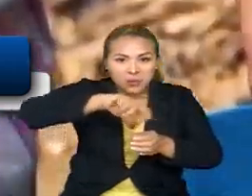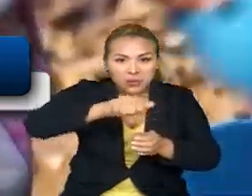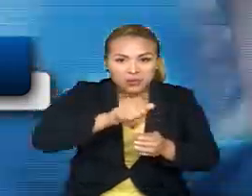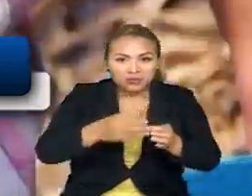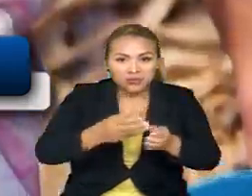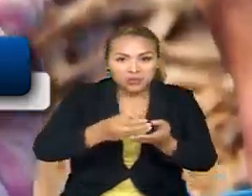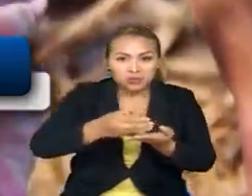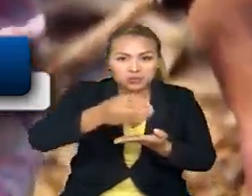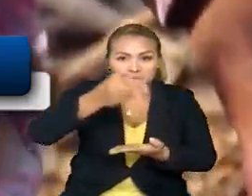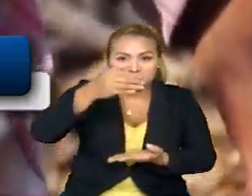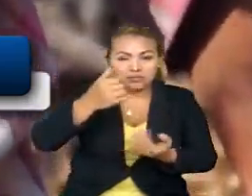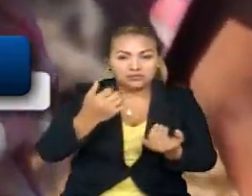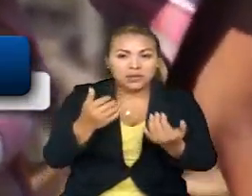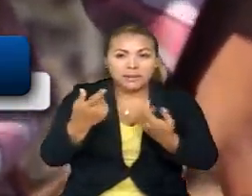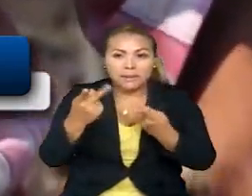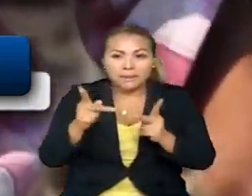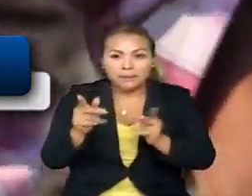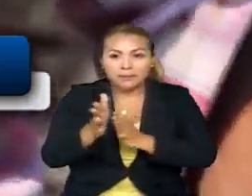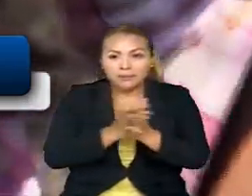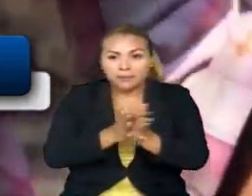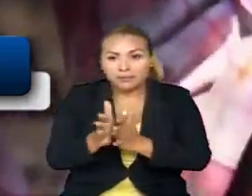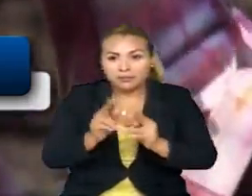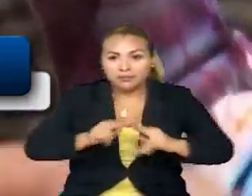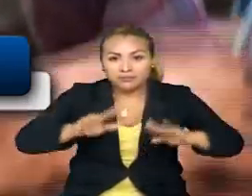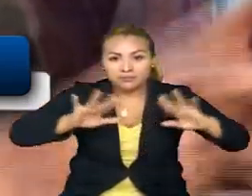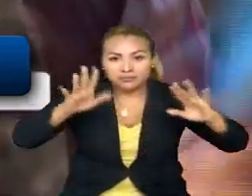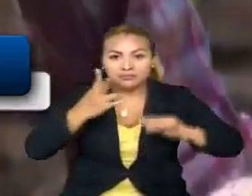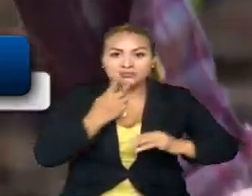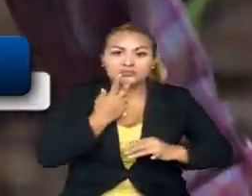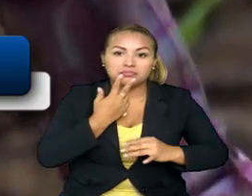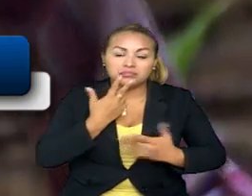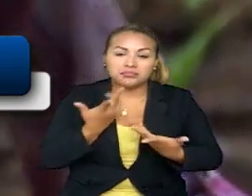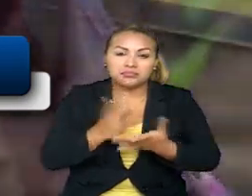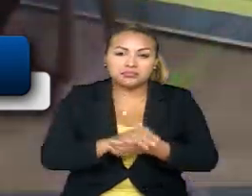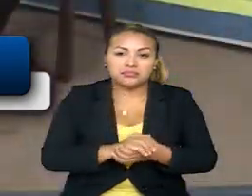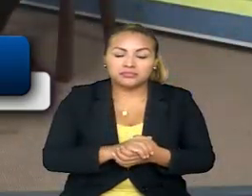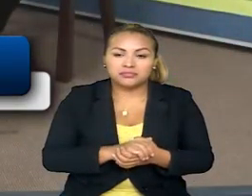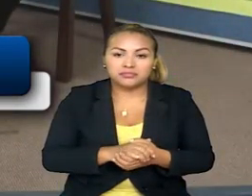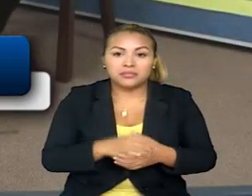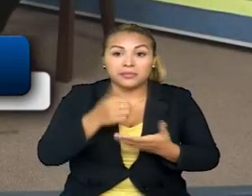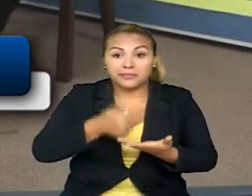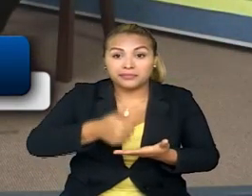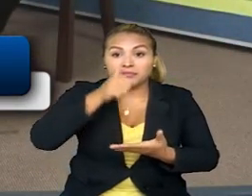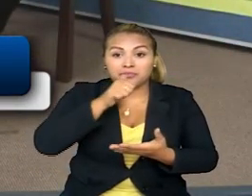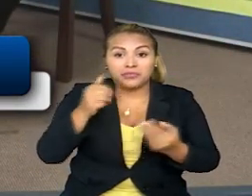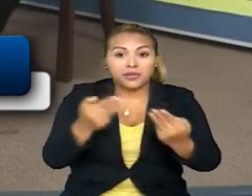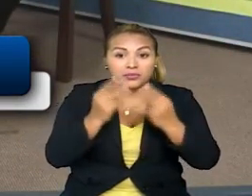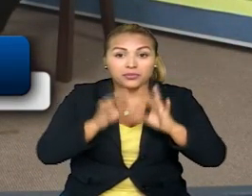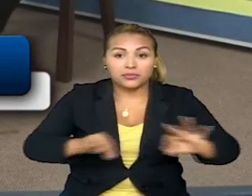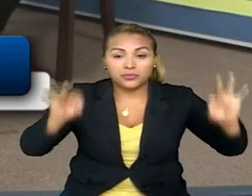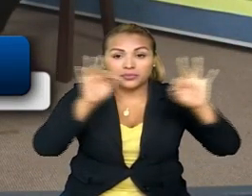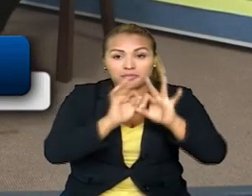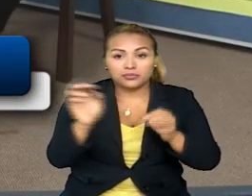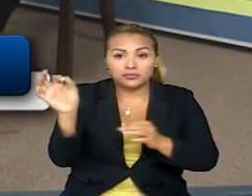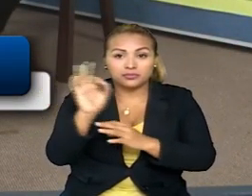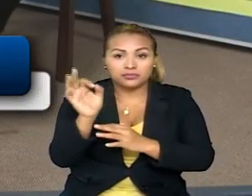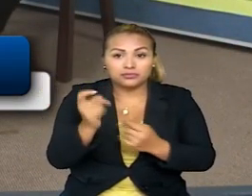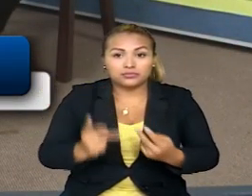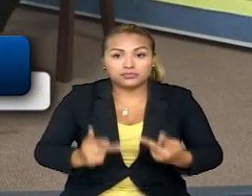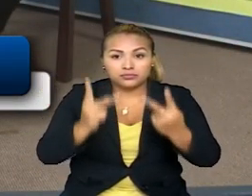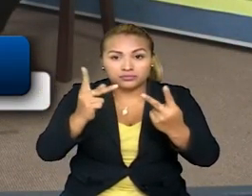con naturales la alimentación es tan fundamental para el estilo de vida saludable de que